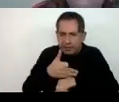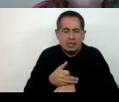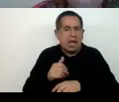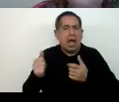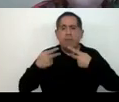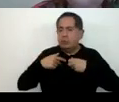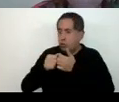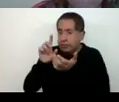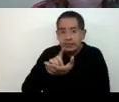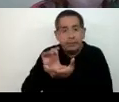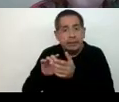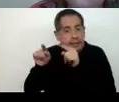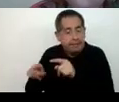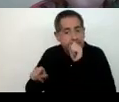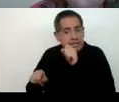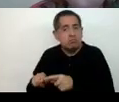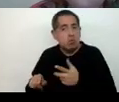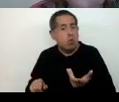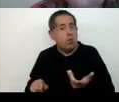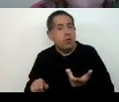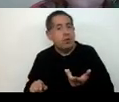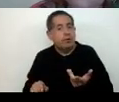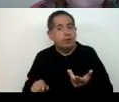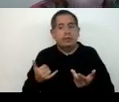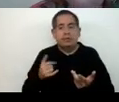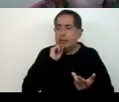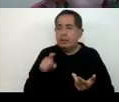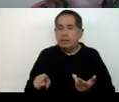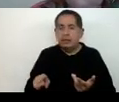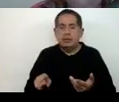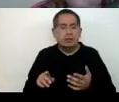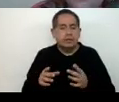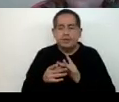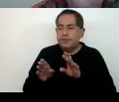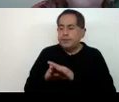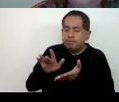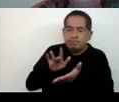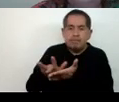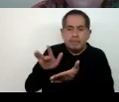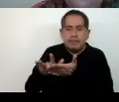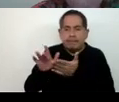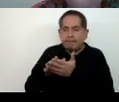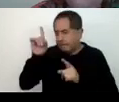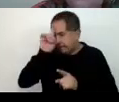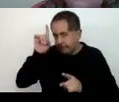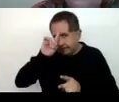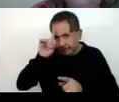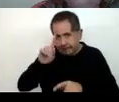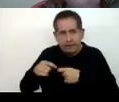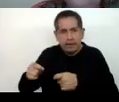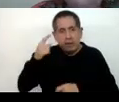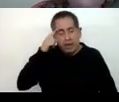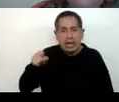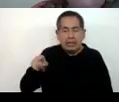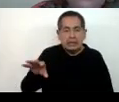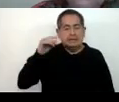con discapacidad y de alguna manera apoyar y asesorar para que elijan pues